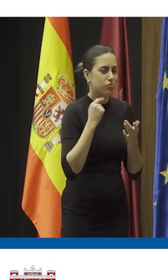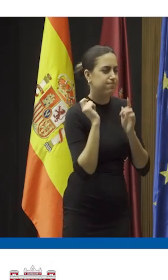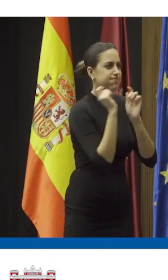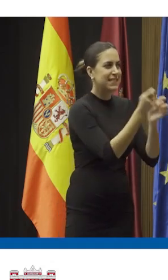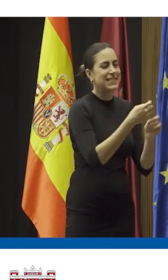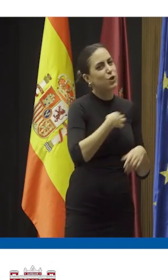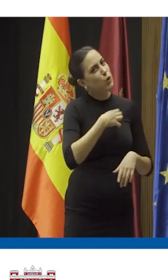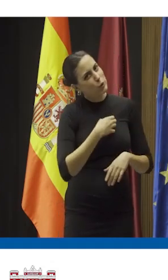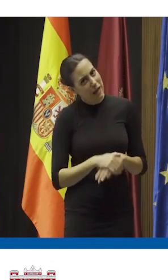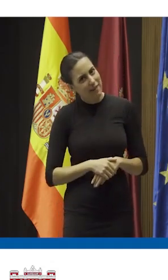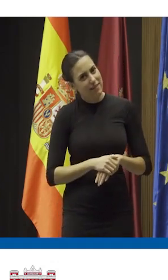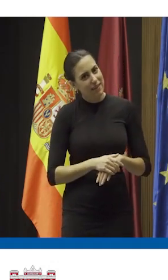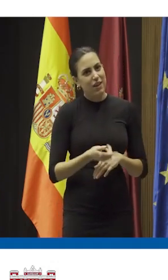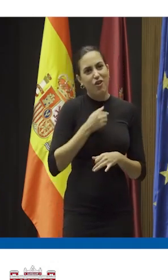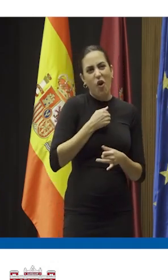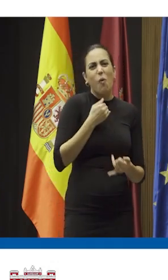decirla raquítica,